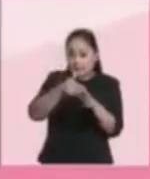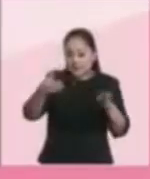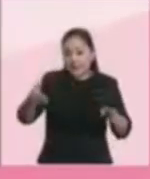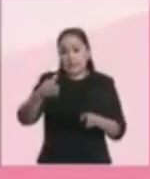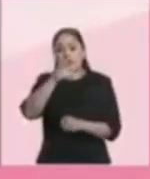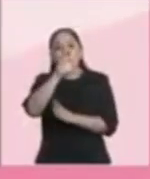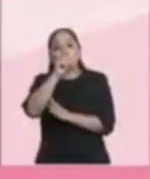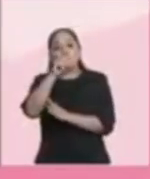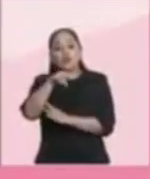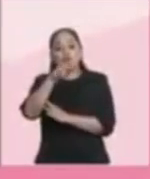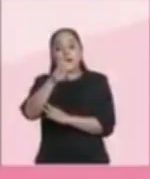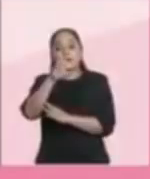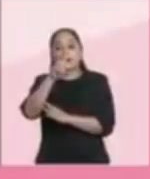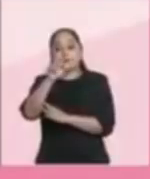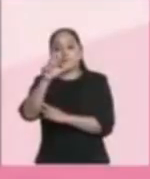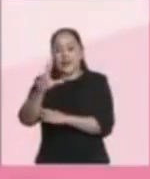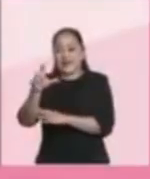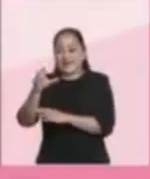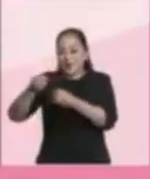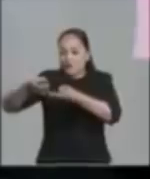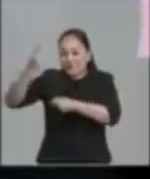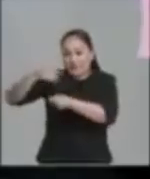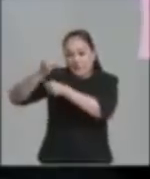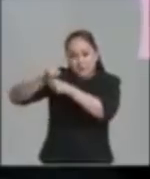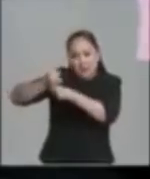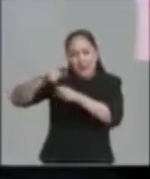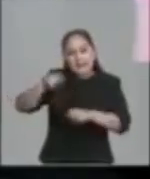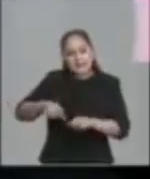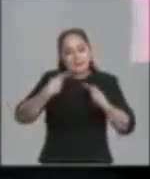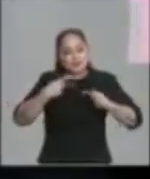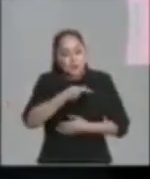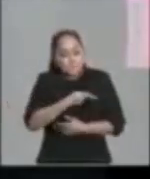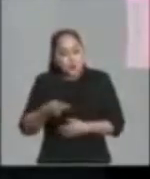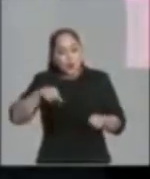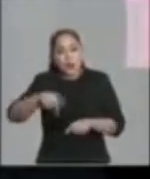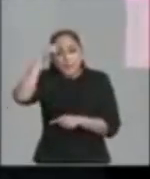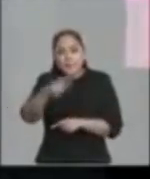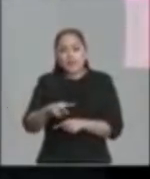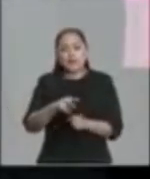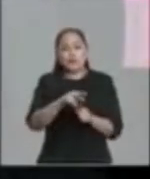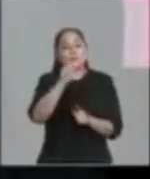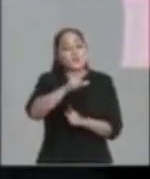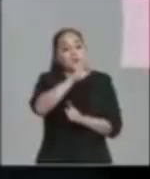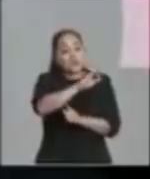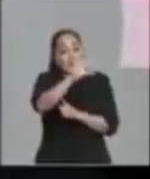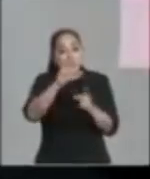Coneval, lo que ha crecido la pobreza en México, con Calderón y Peña